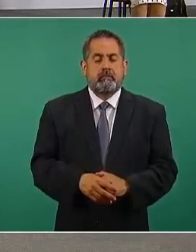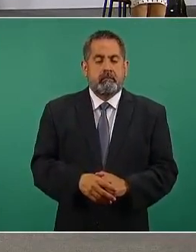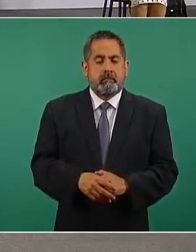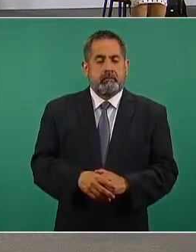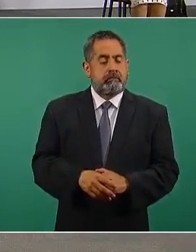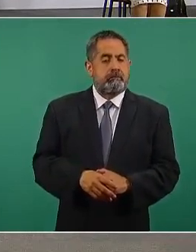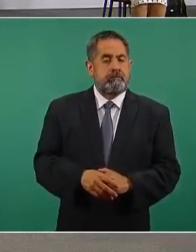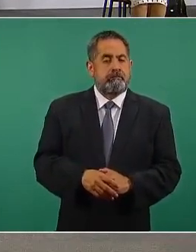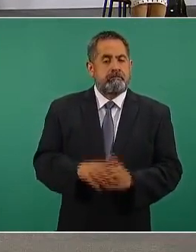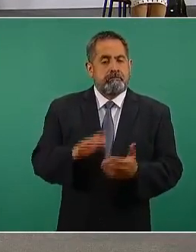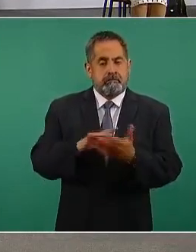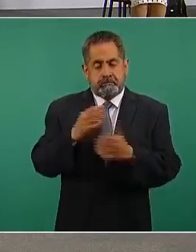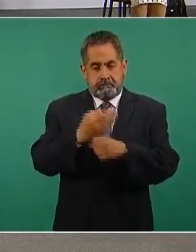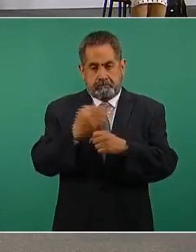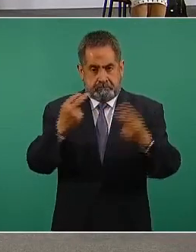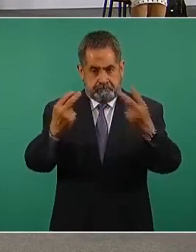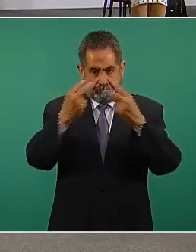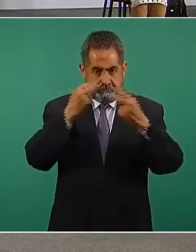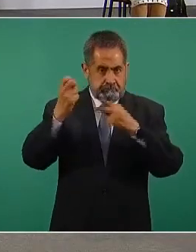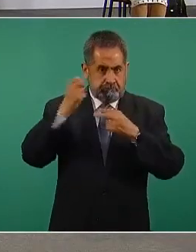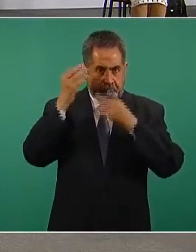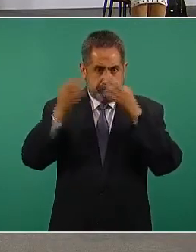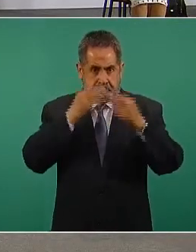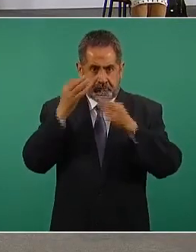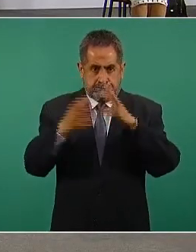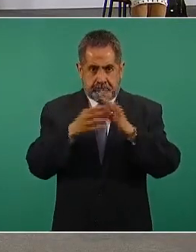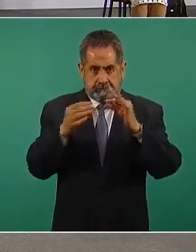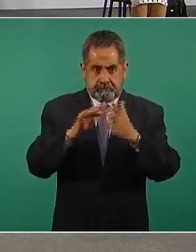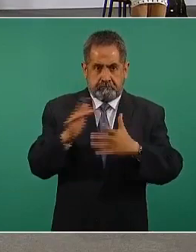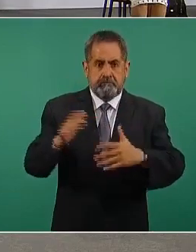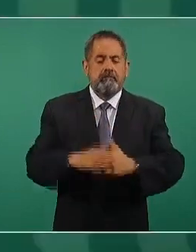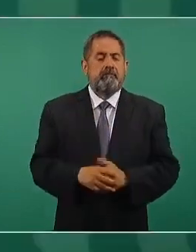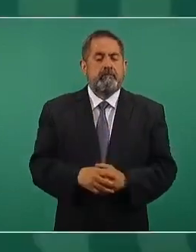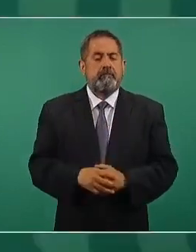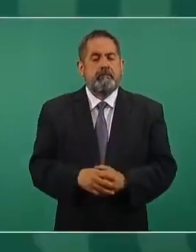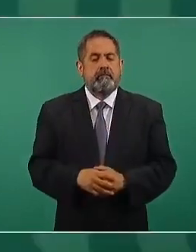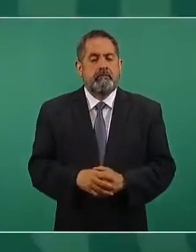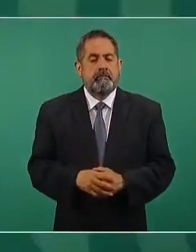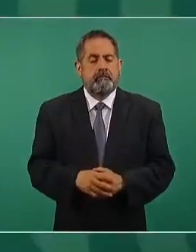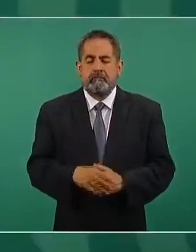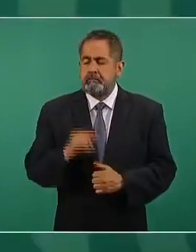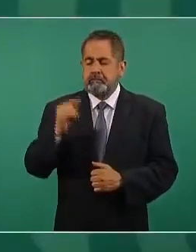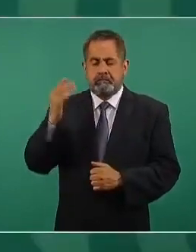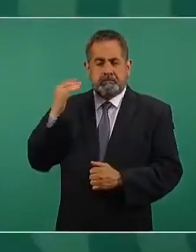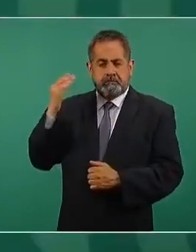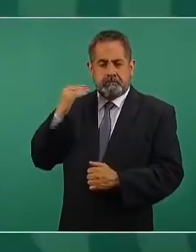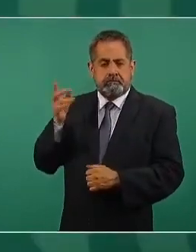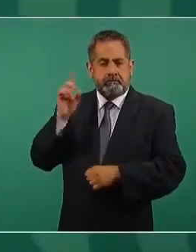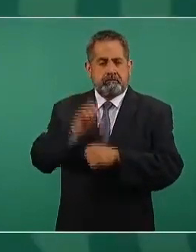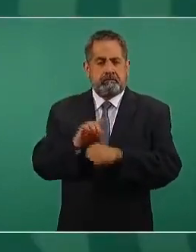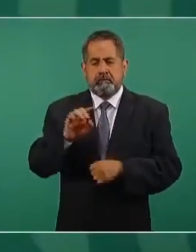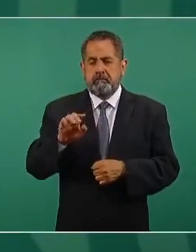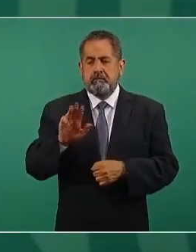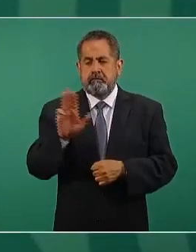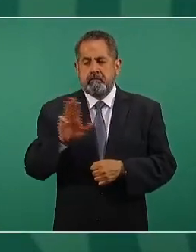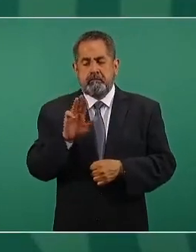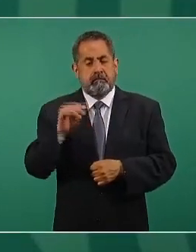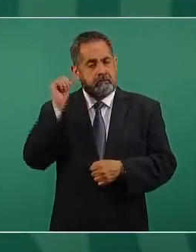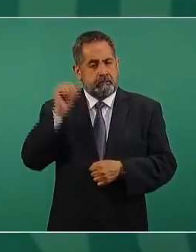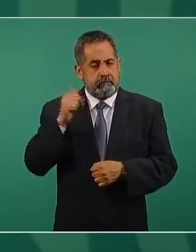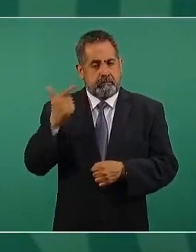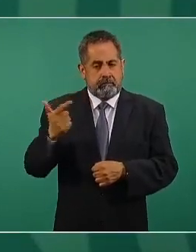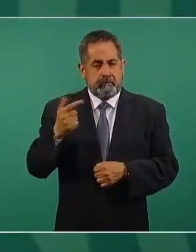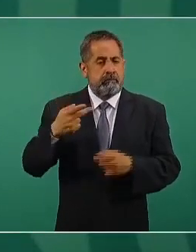Principalmente a quienes siguen esta conferencia de prensa. Hace algunos días, el miércoles 7 de abril,